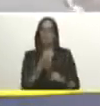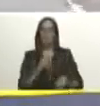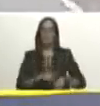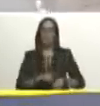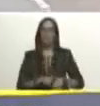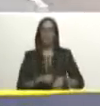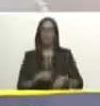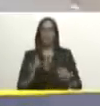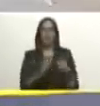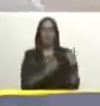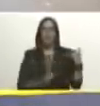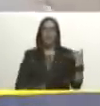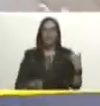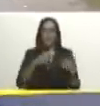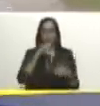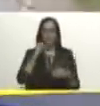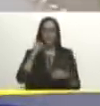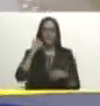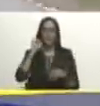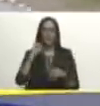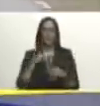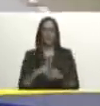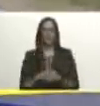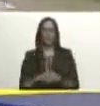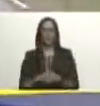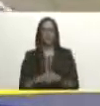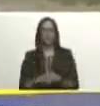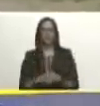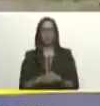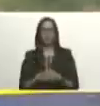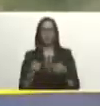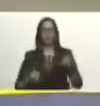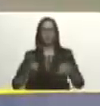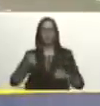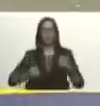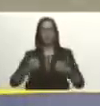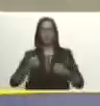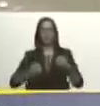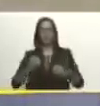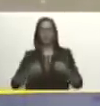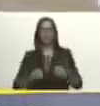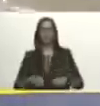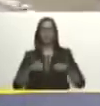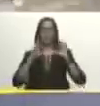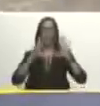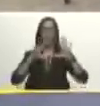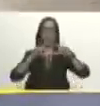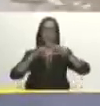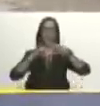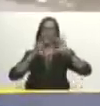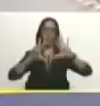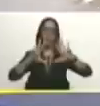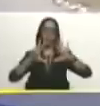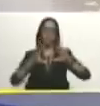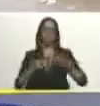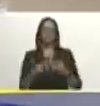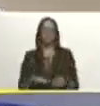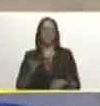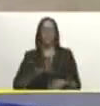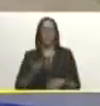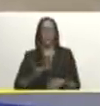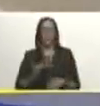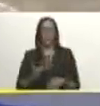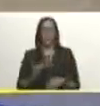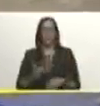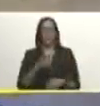del presidente Nicolás Maduro en este vehículo táctico 8x8, en este importante